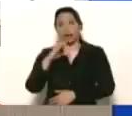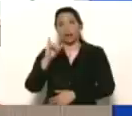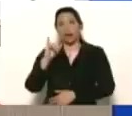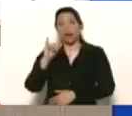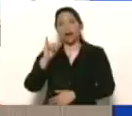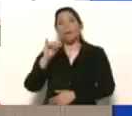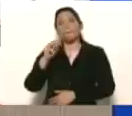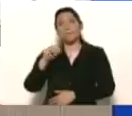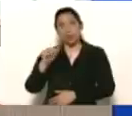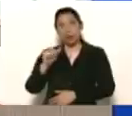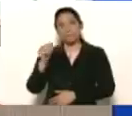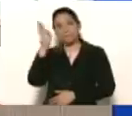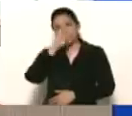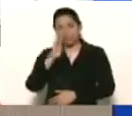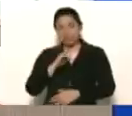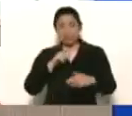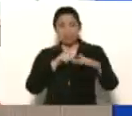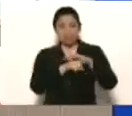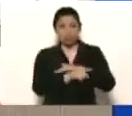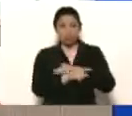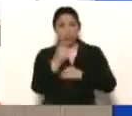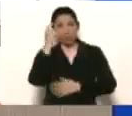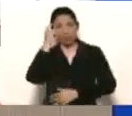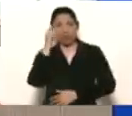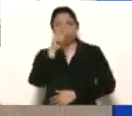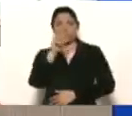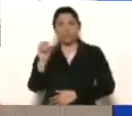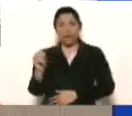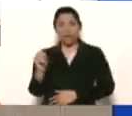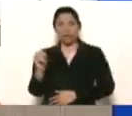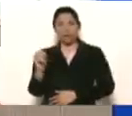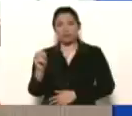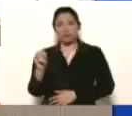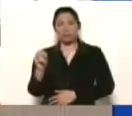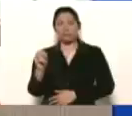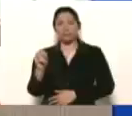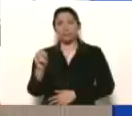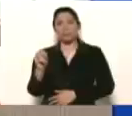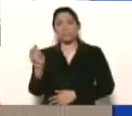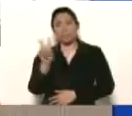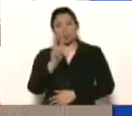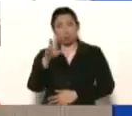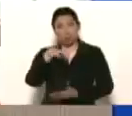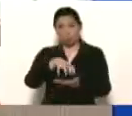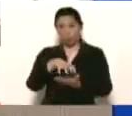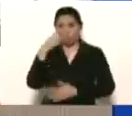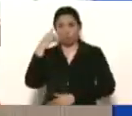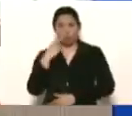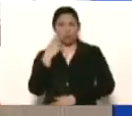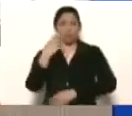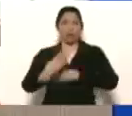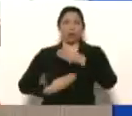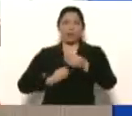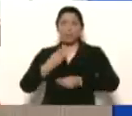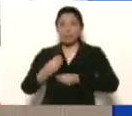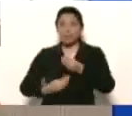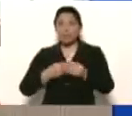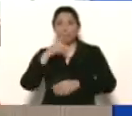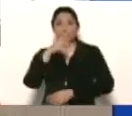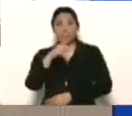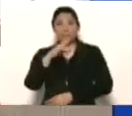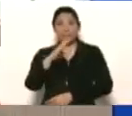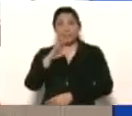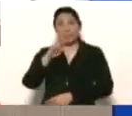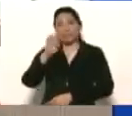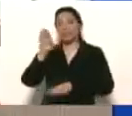el día 20 a venezuela por el estado bolívar se le realiza psr aún